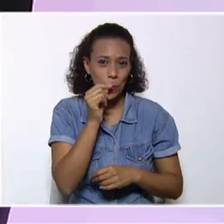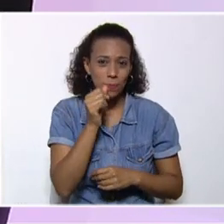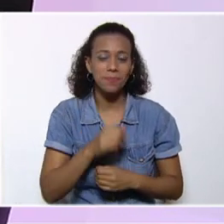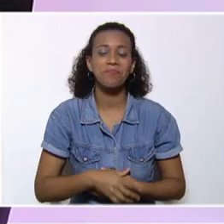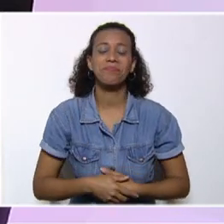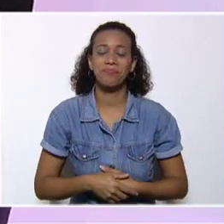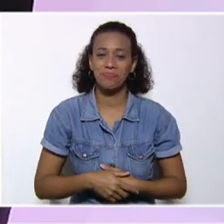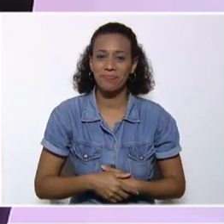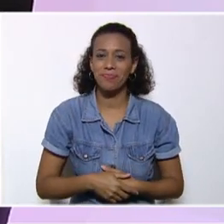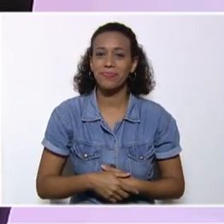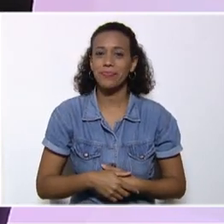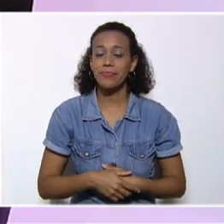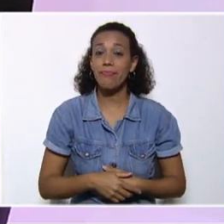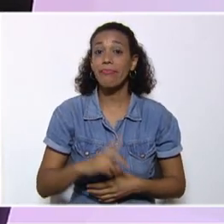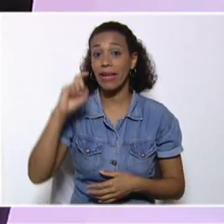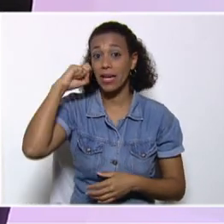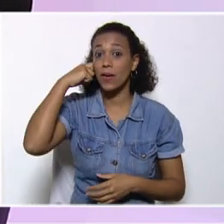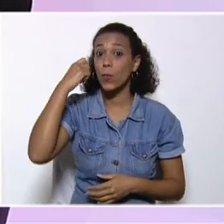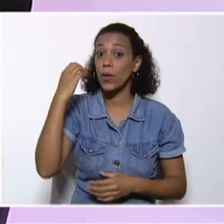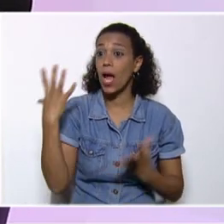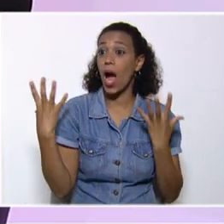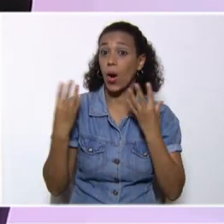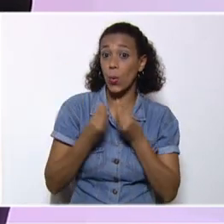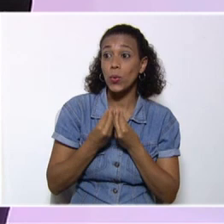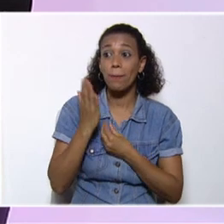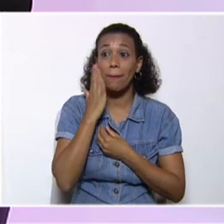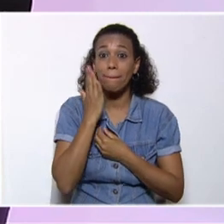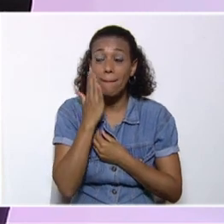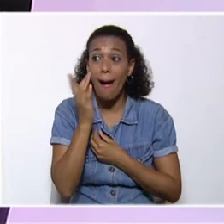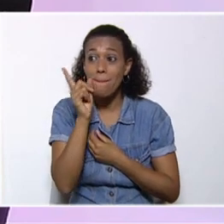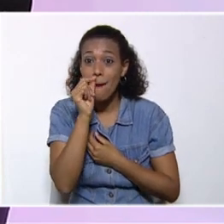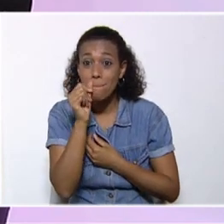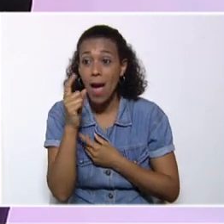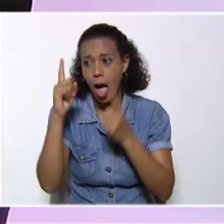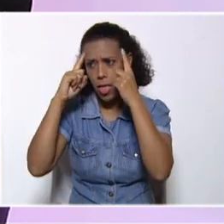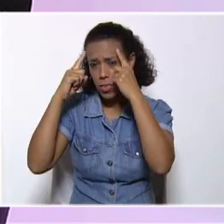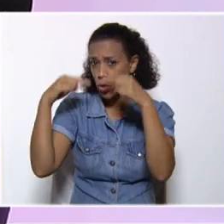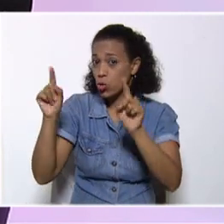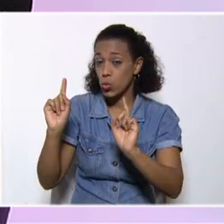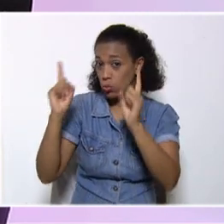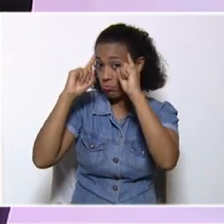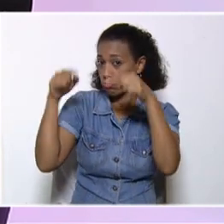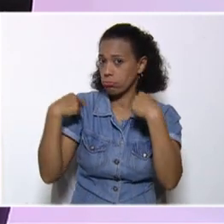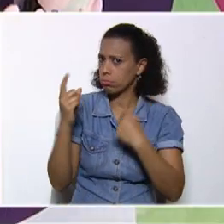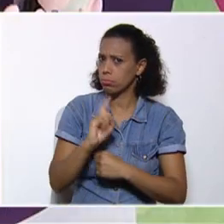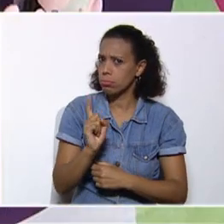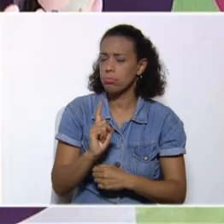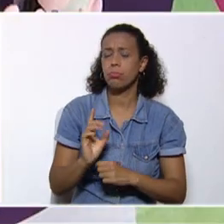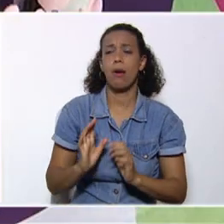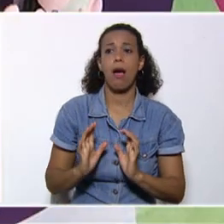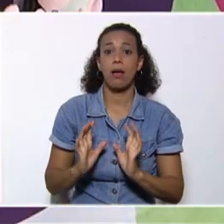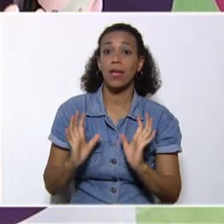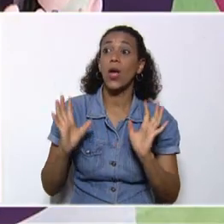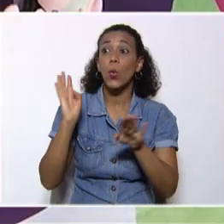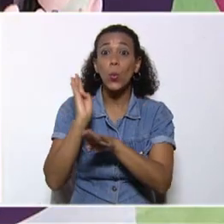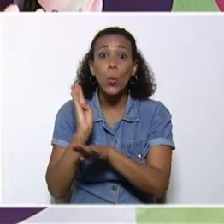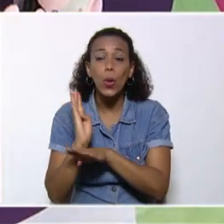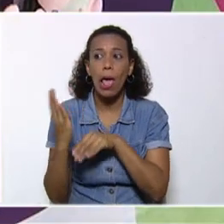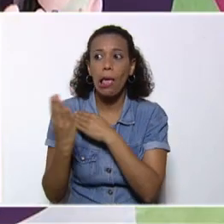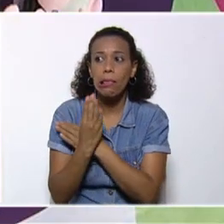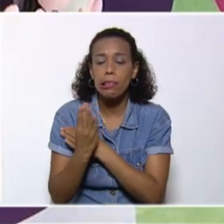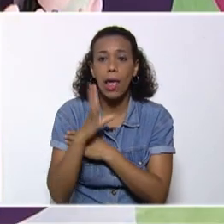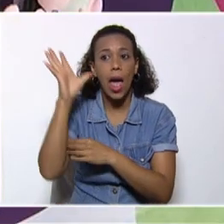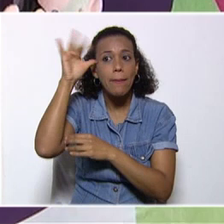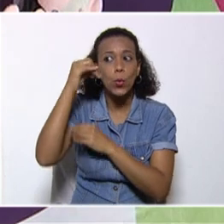niña en casa. Recuerden siempre acompañados con padres y representantes, porque si estas actividades se hacen al momento del aseo, pues hay que estar muy